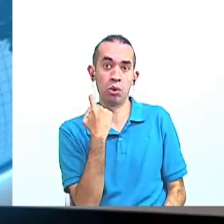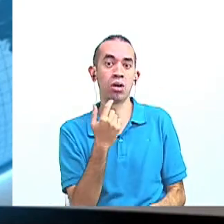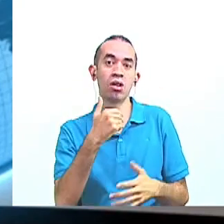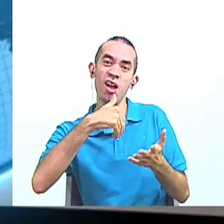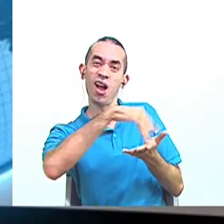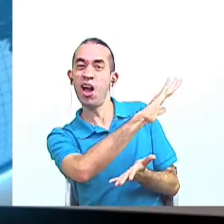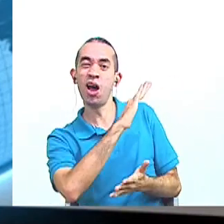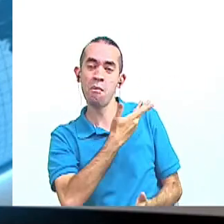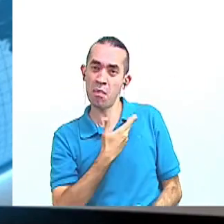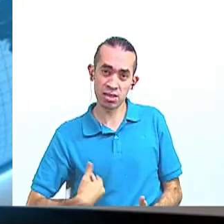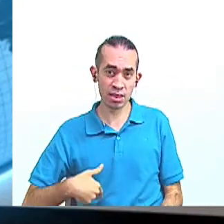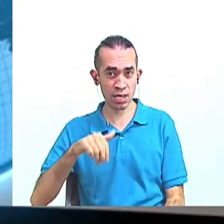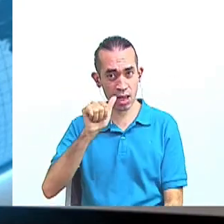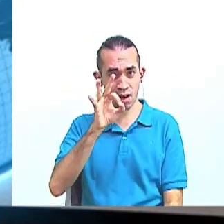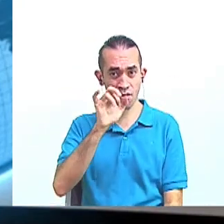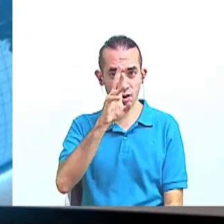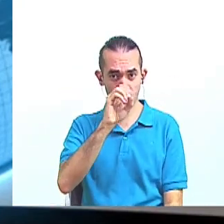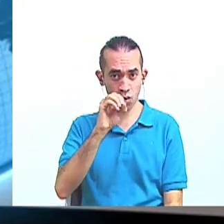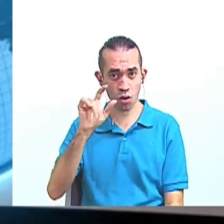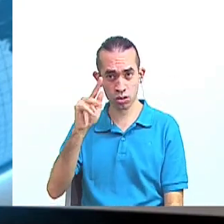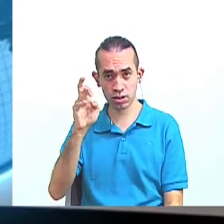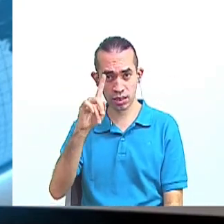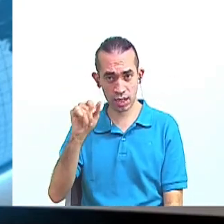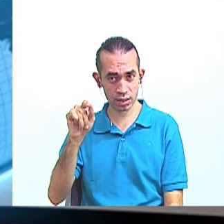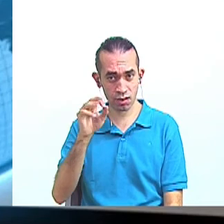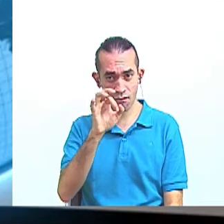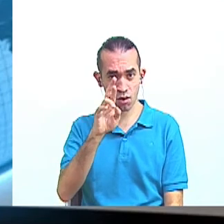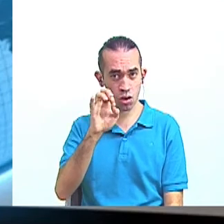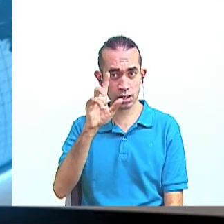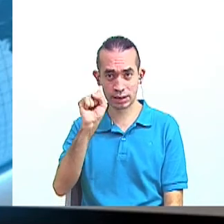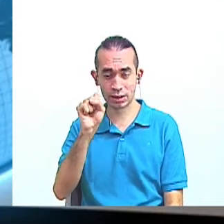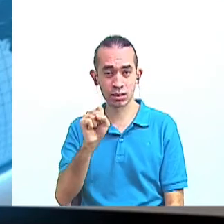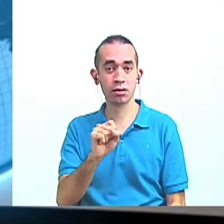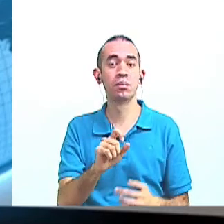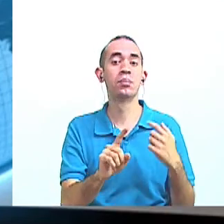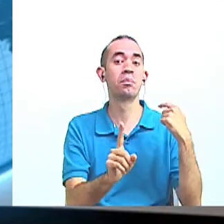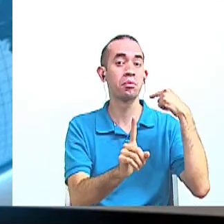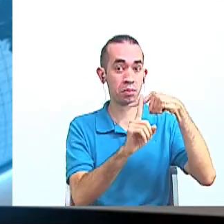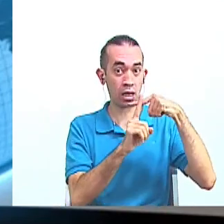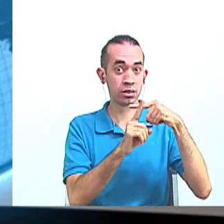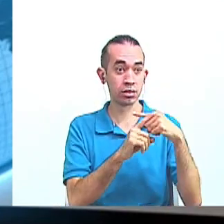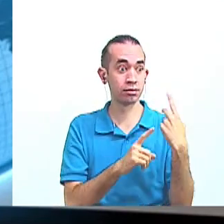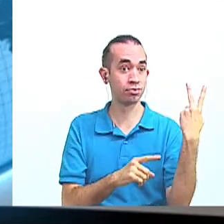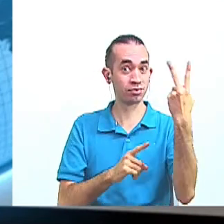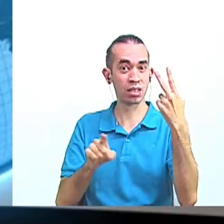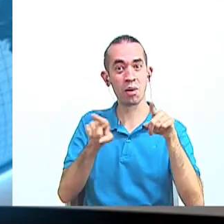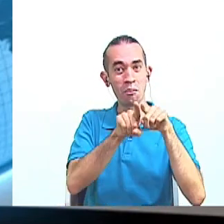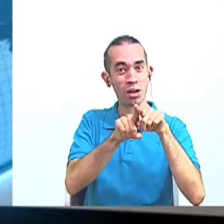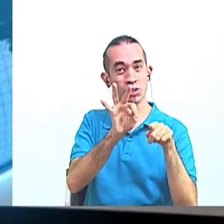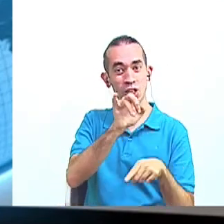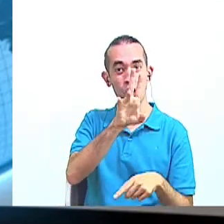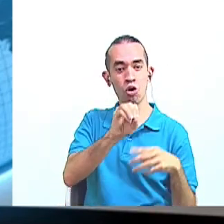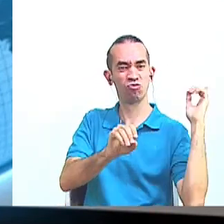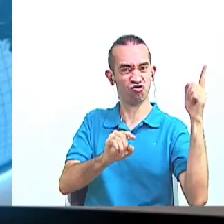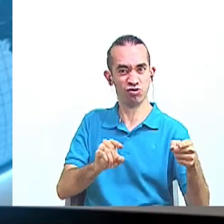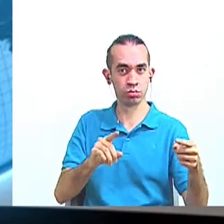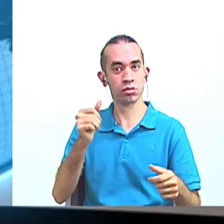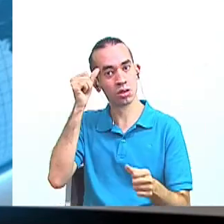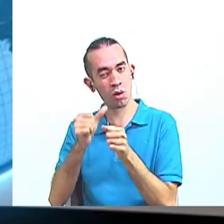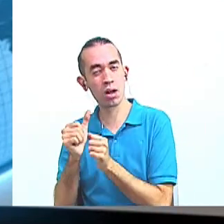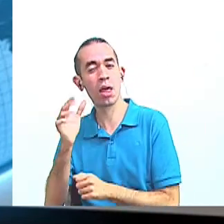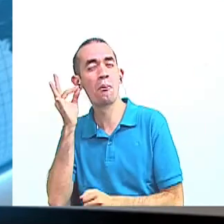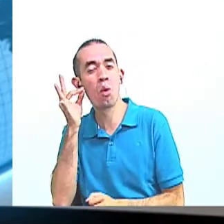González Flores y la dictadura de los Tinoco. Había una Carmen Lira en la ciudad, había unos